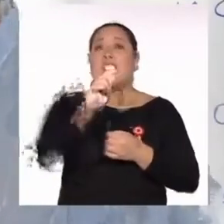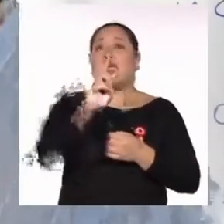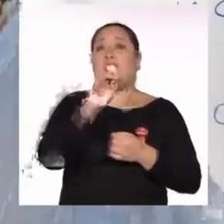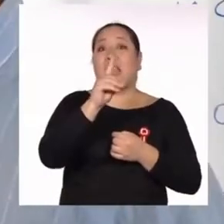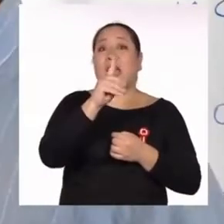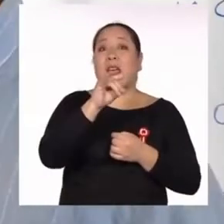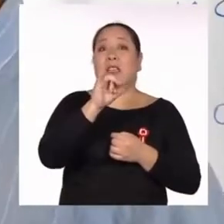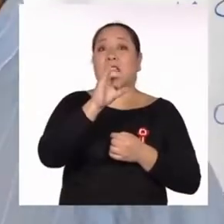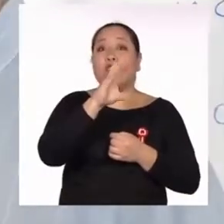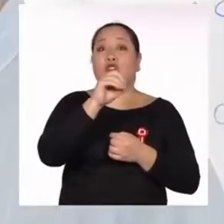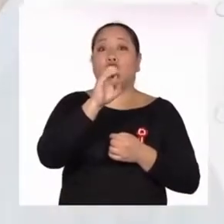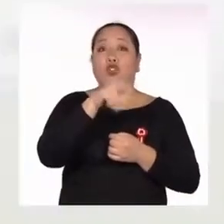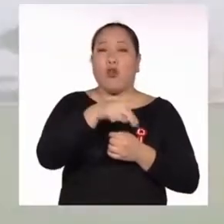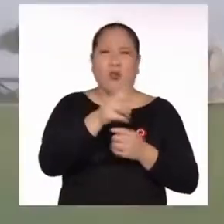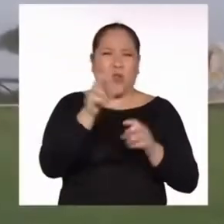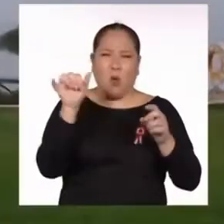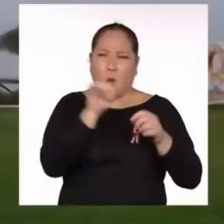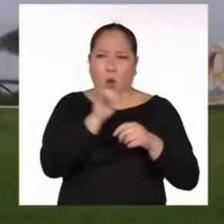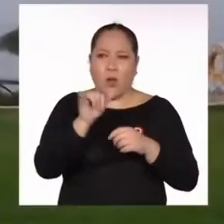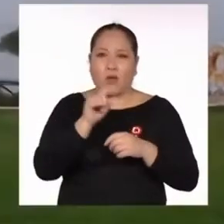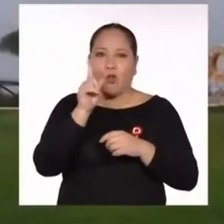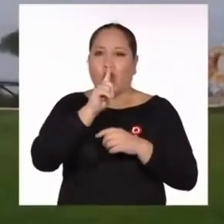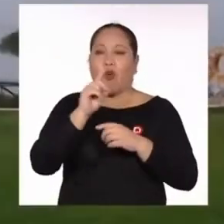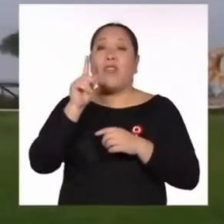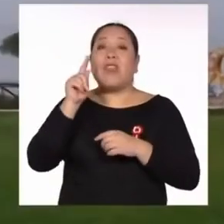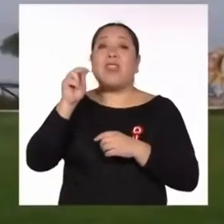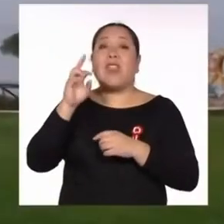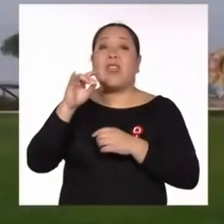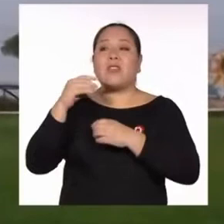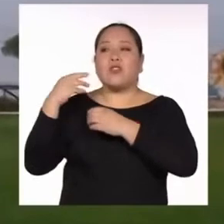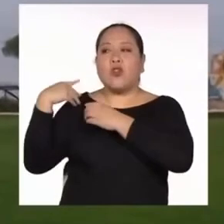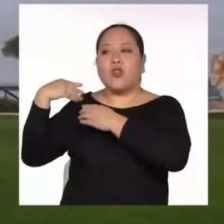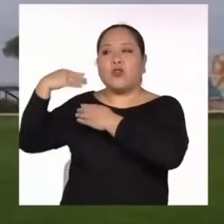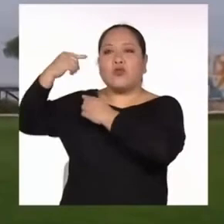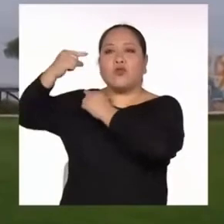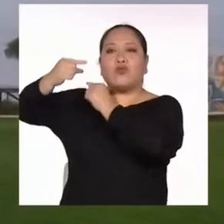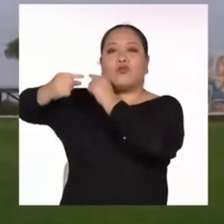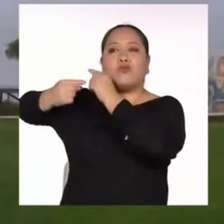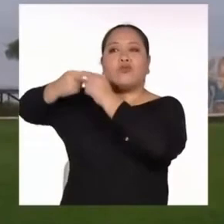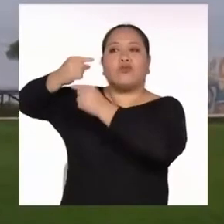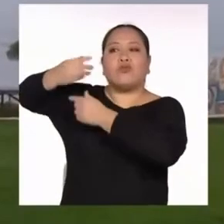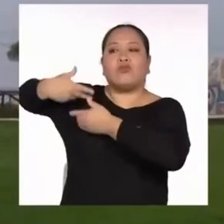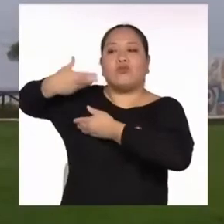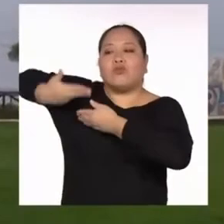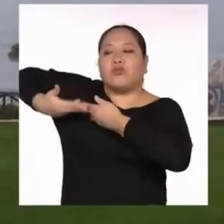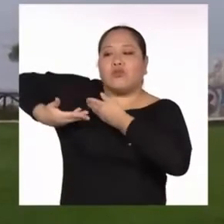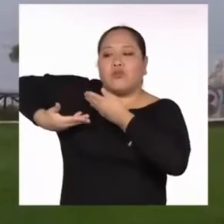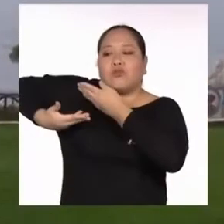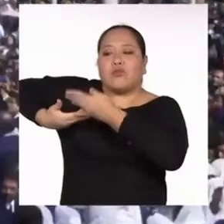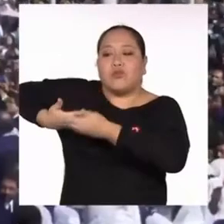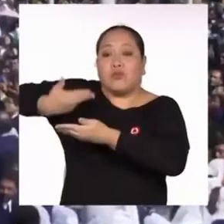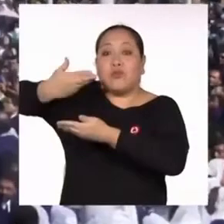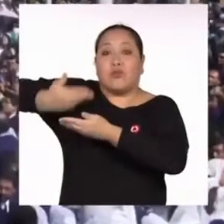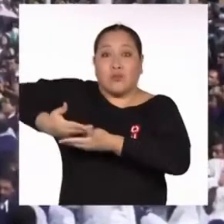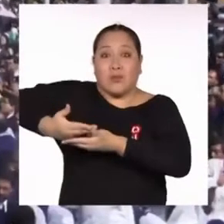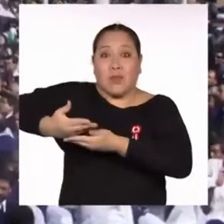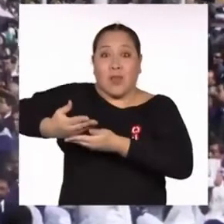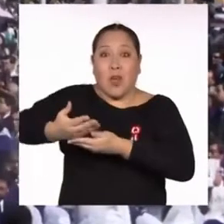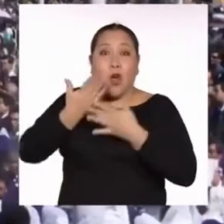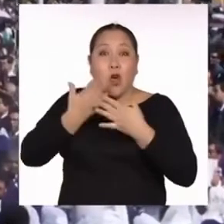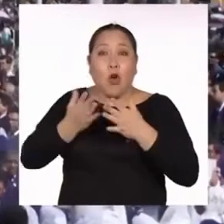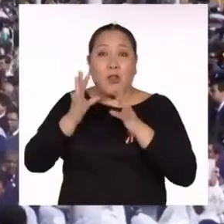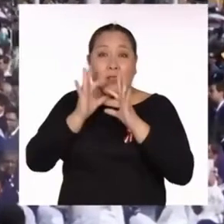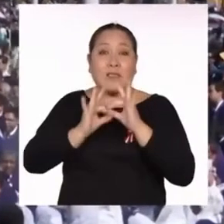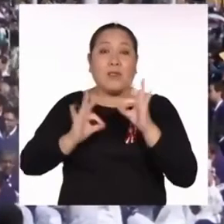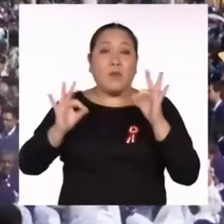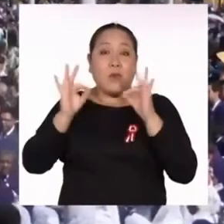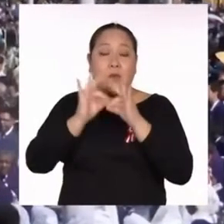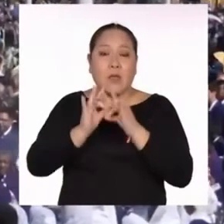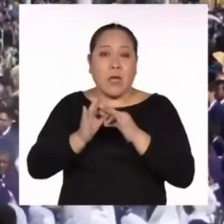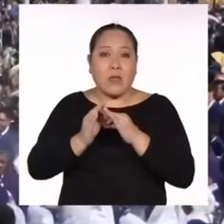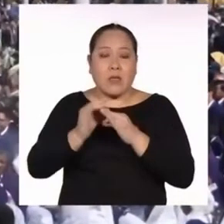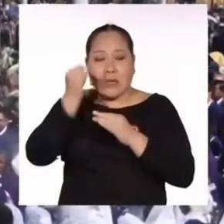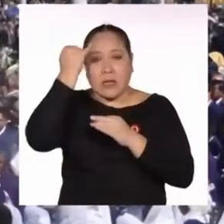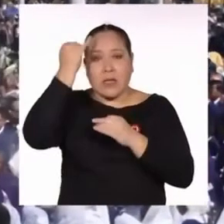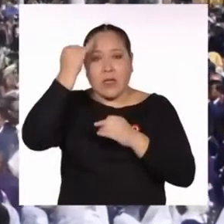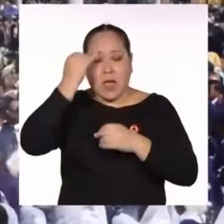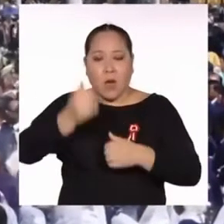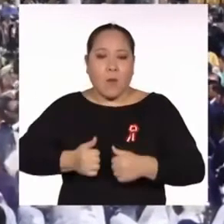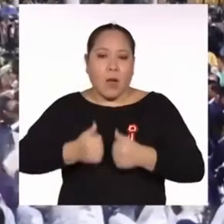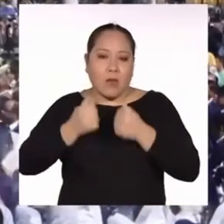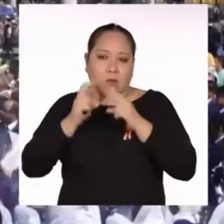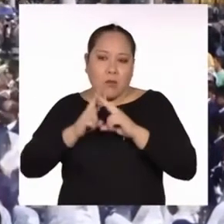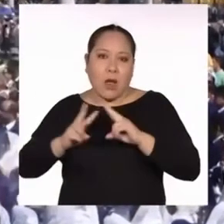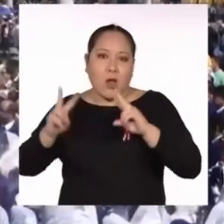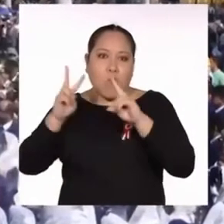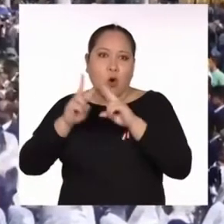hereda de las anteriores y por considerarse valioso es entregado a las siguientes generaciones en forma oral o vivencial como son los